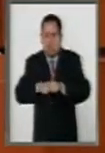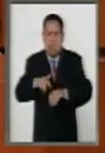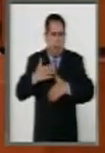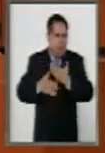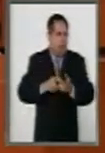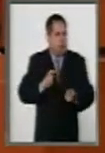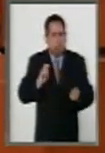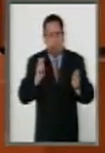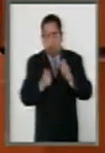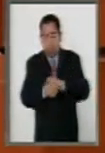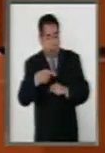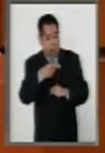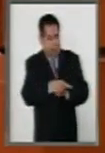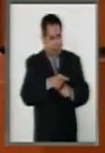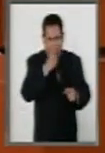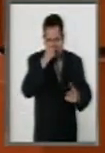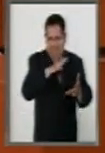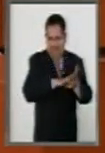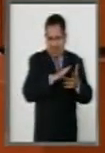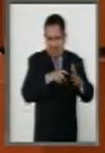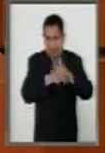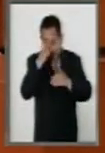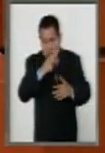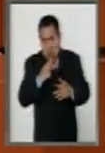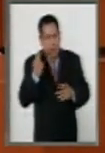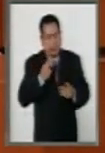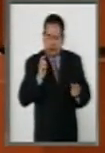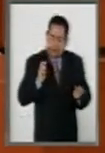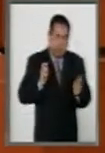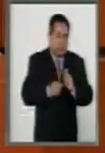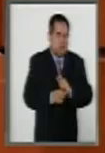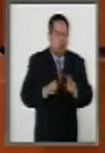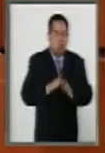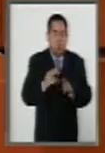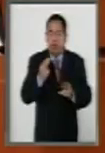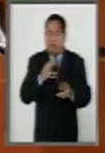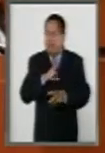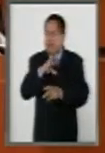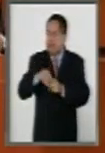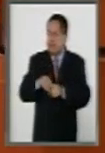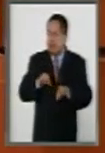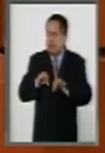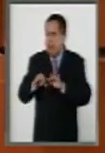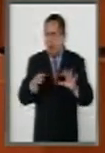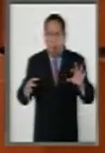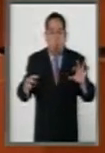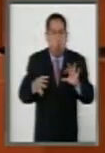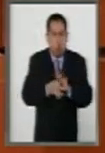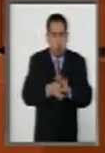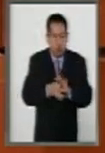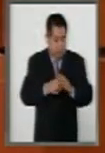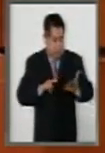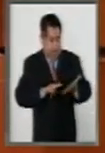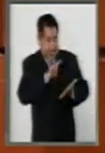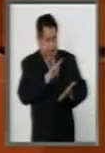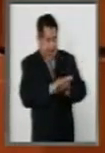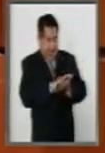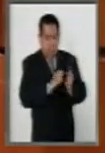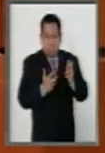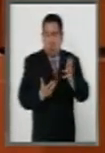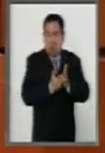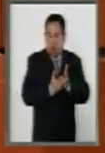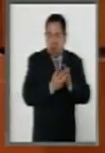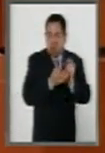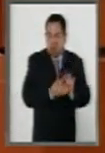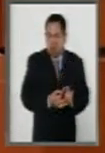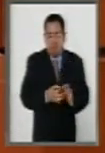transformación del sistema penal en México, se necesita trabajar integralmente en la armonización de la legislación, pero